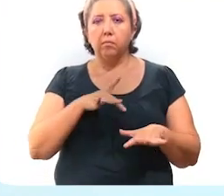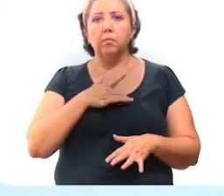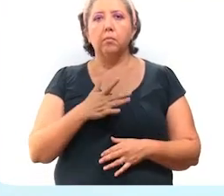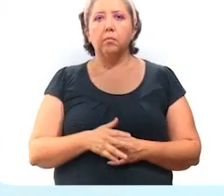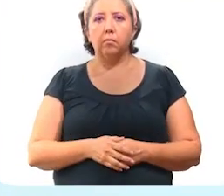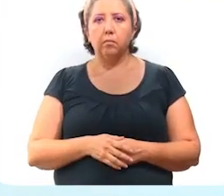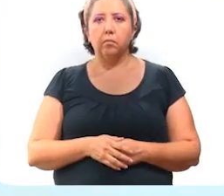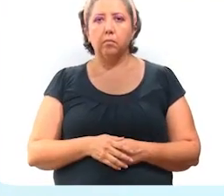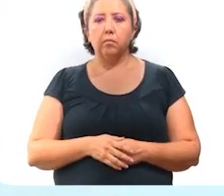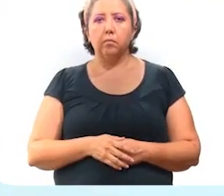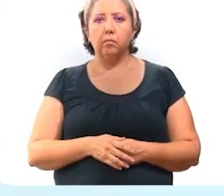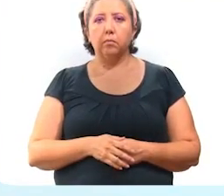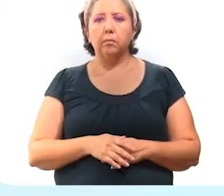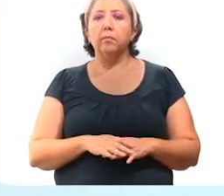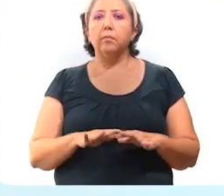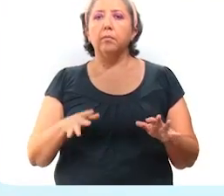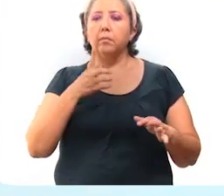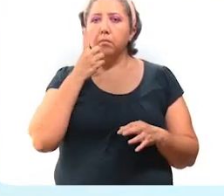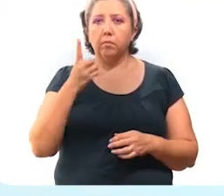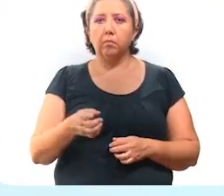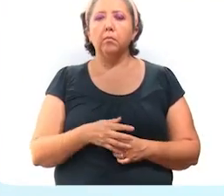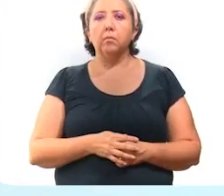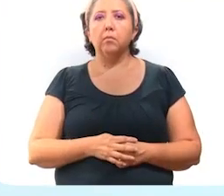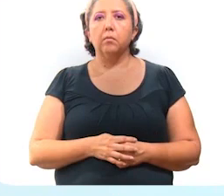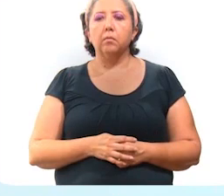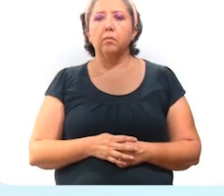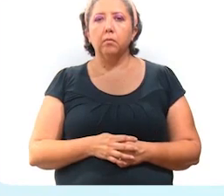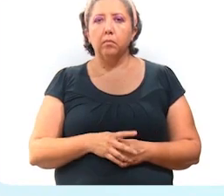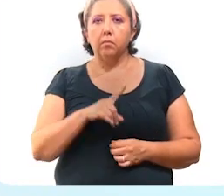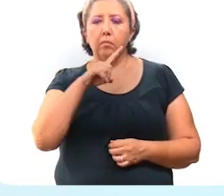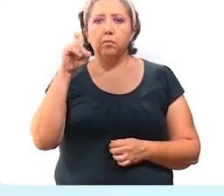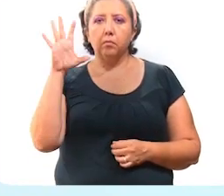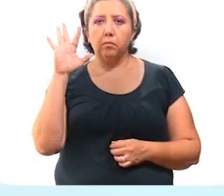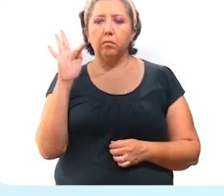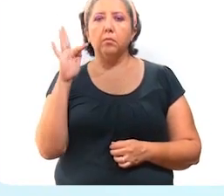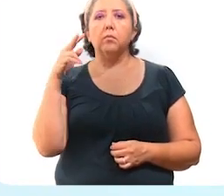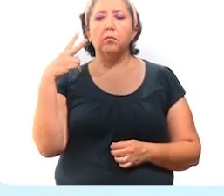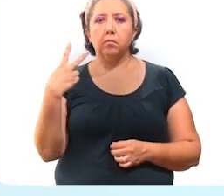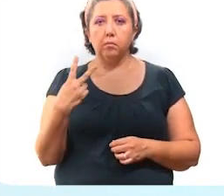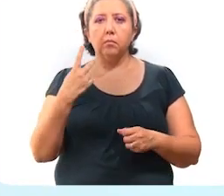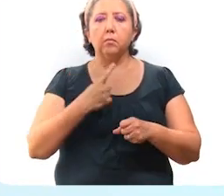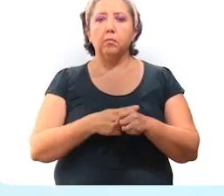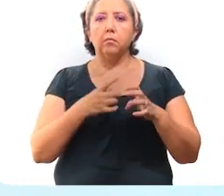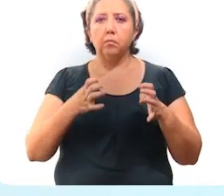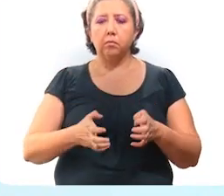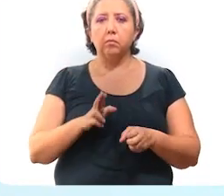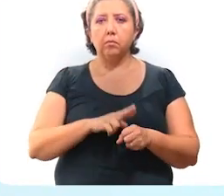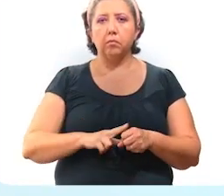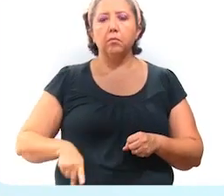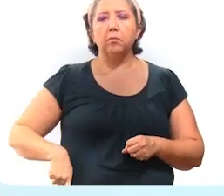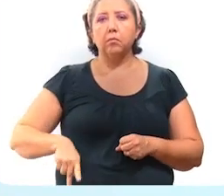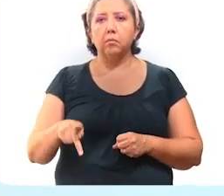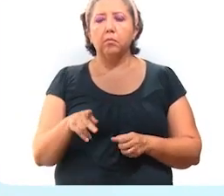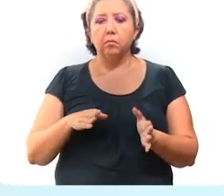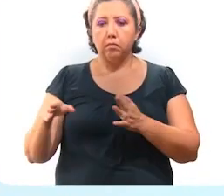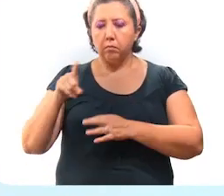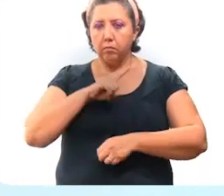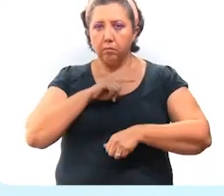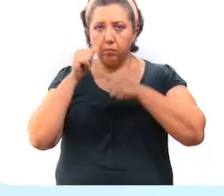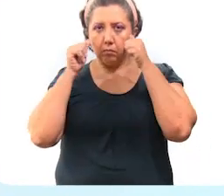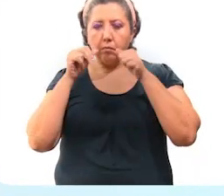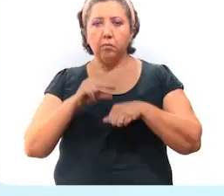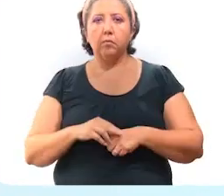Presentan síntomas leves. Como ya se mencionó, 142 de los casos positivos están en hospitales públicos